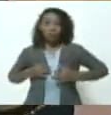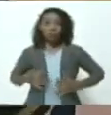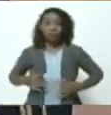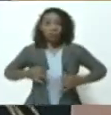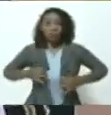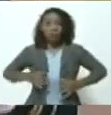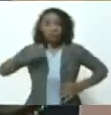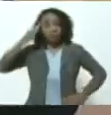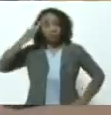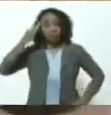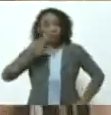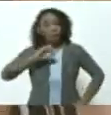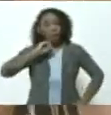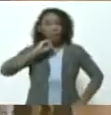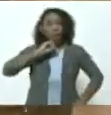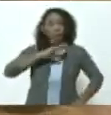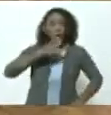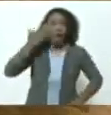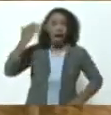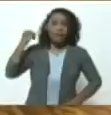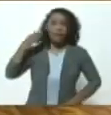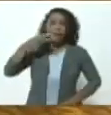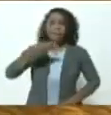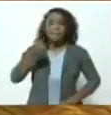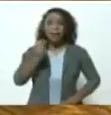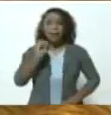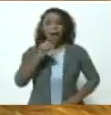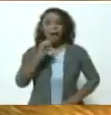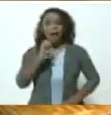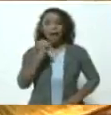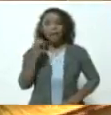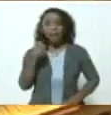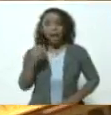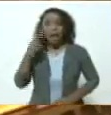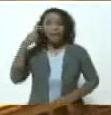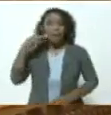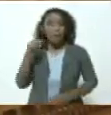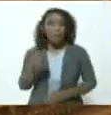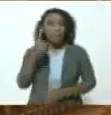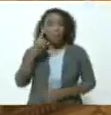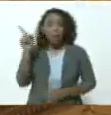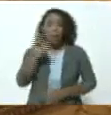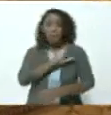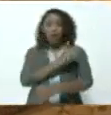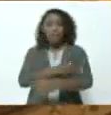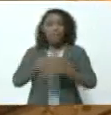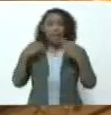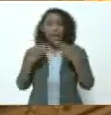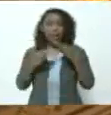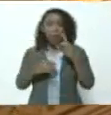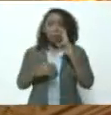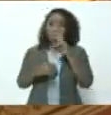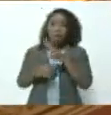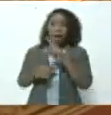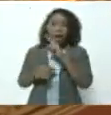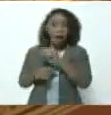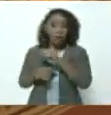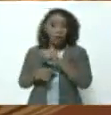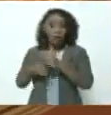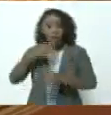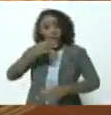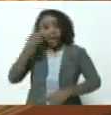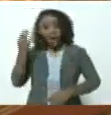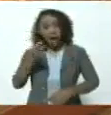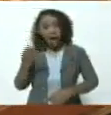vestidos de militares, Páez, impresionante, a caballo, Negro primero, una fuerza de la naturaleza. Ver todo eso, ver el realismo